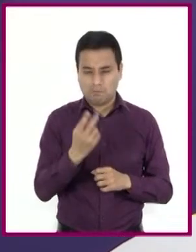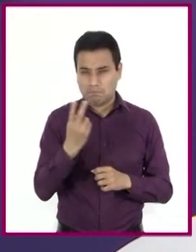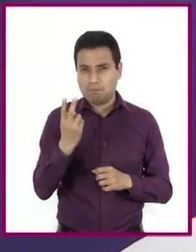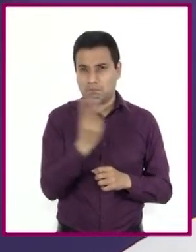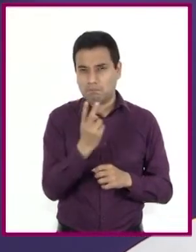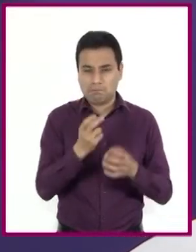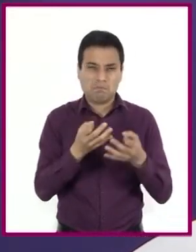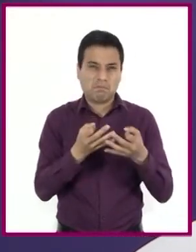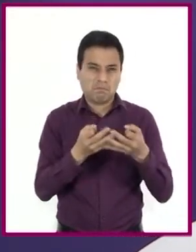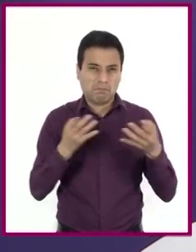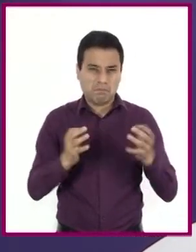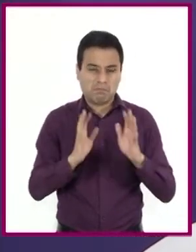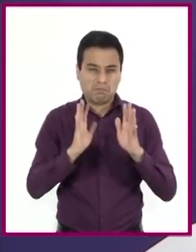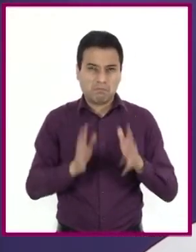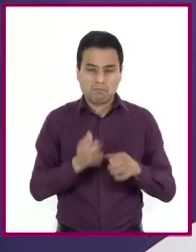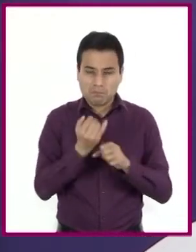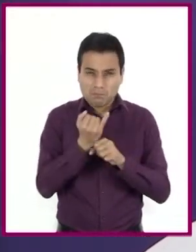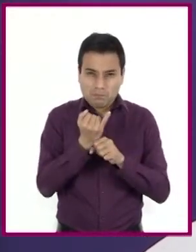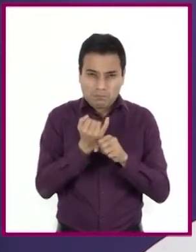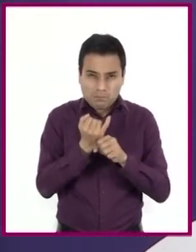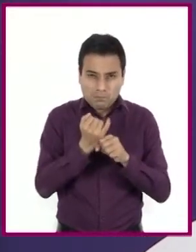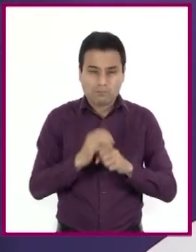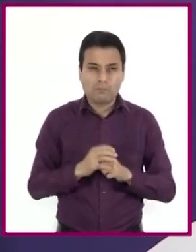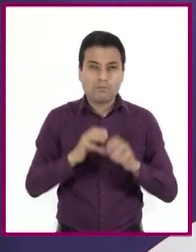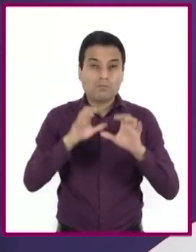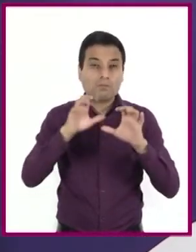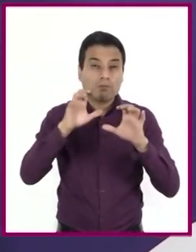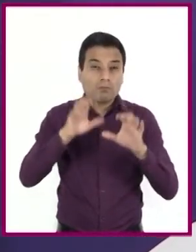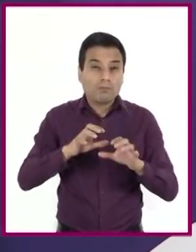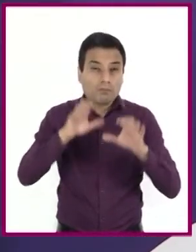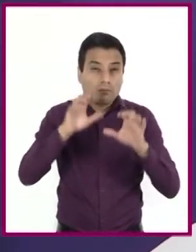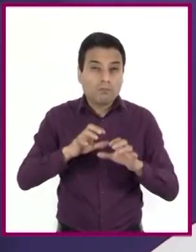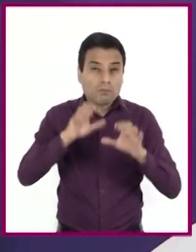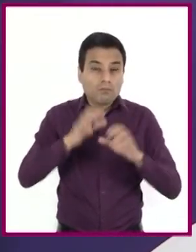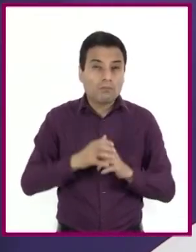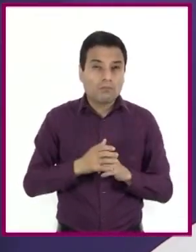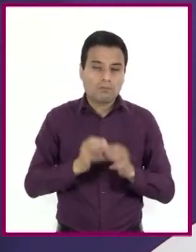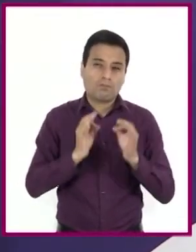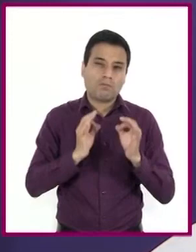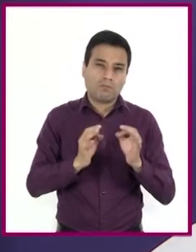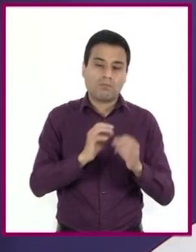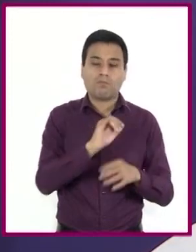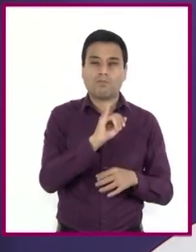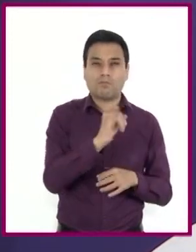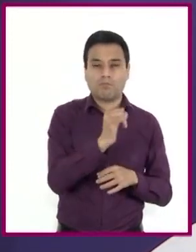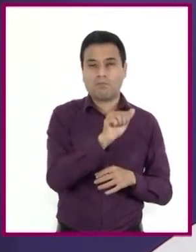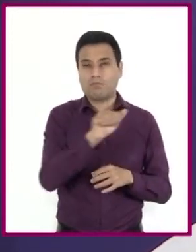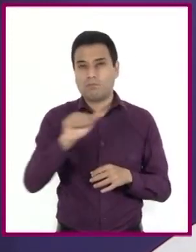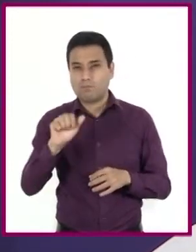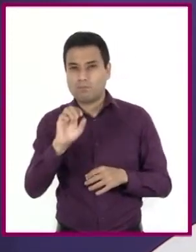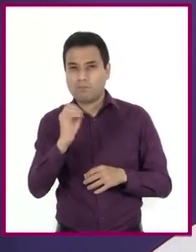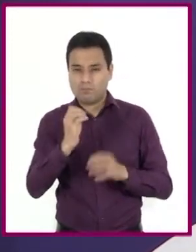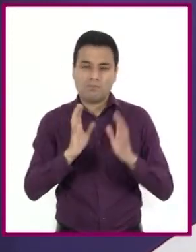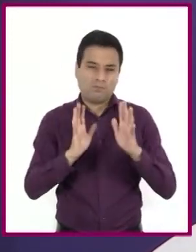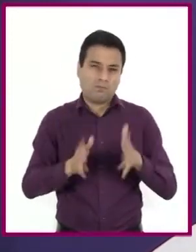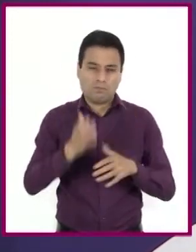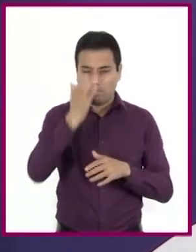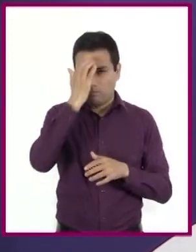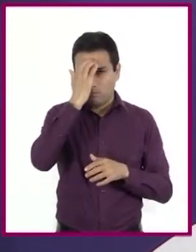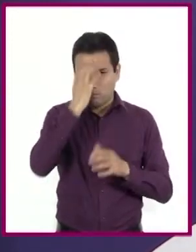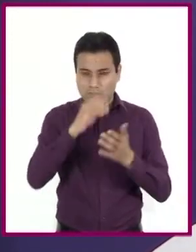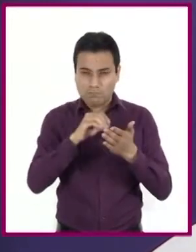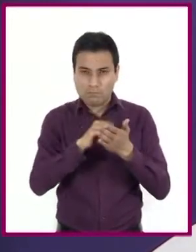agua pluvial con una cantidad de agua similar para el periodo comprendido de junio a octubre. En el